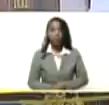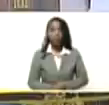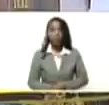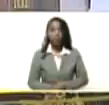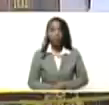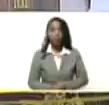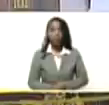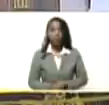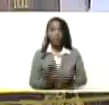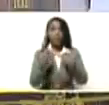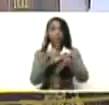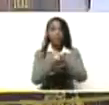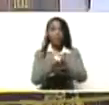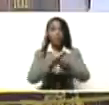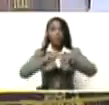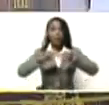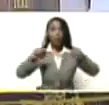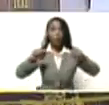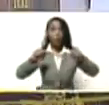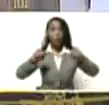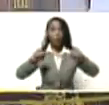de la integridad territorial